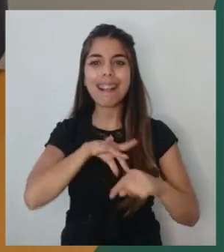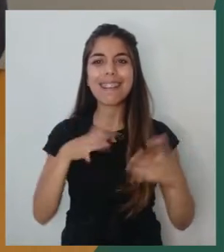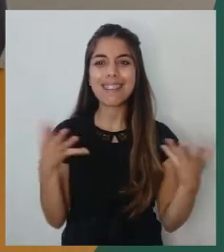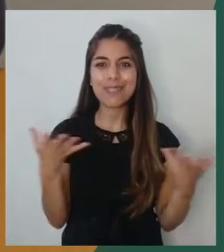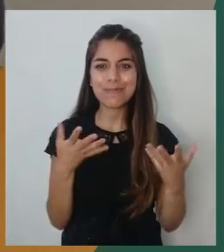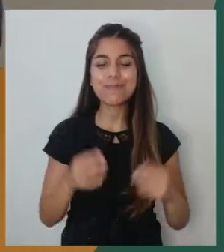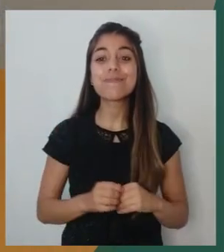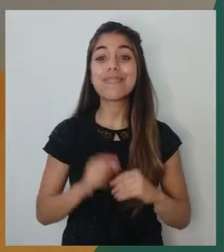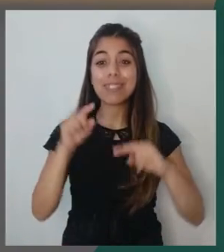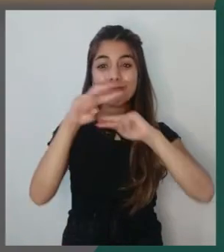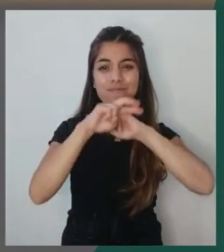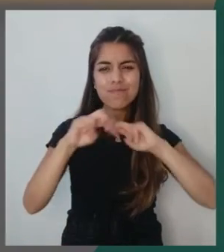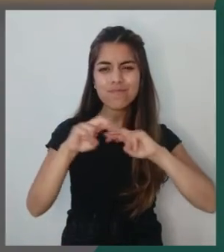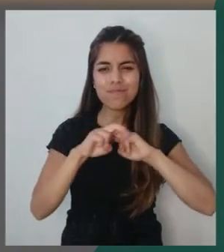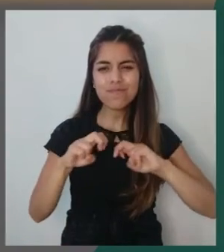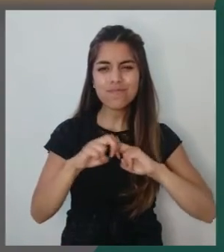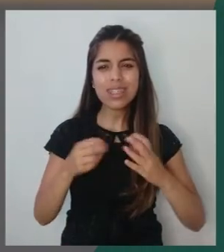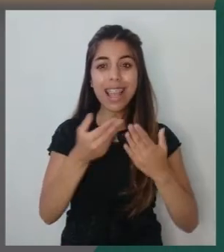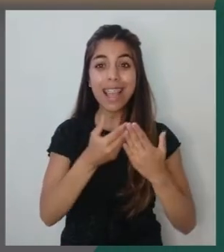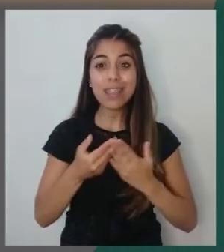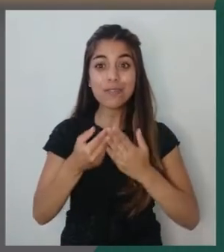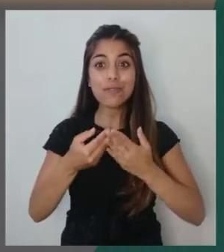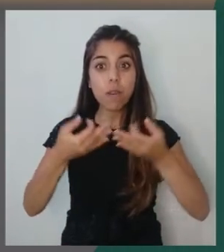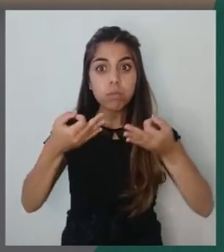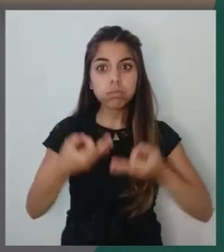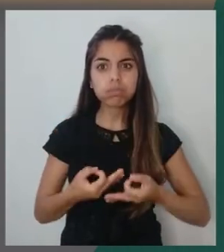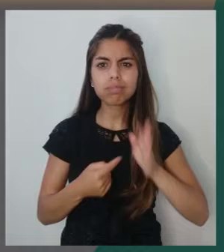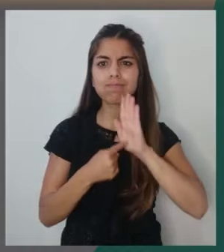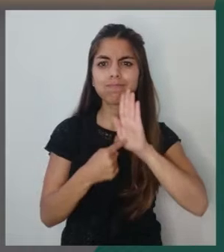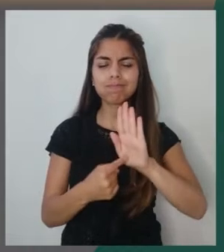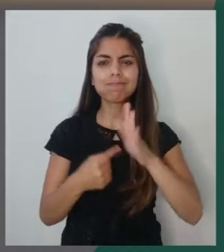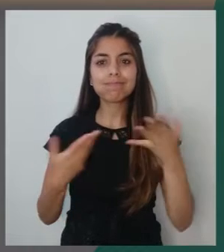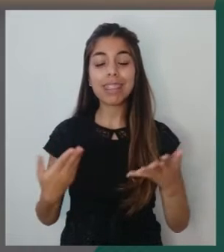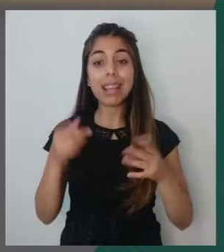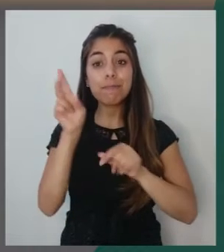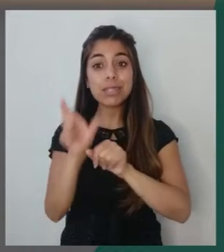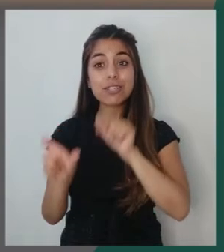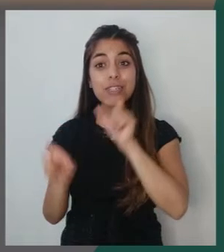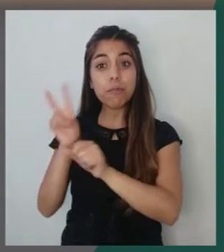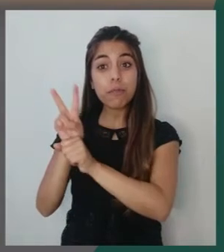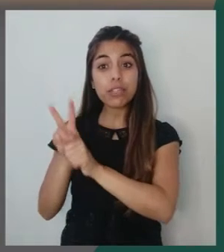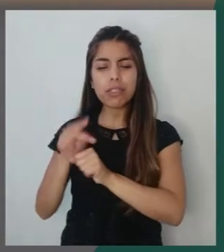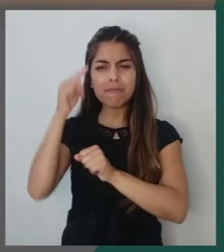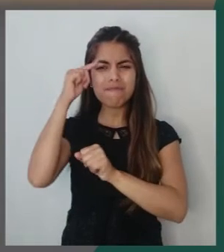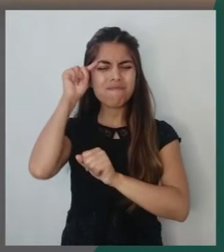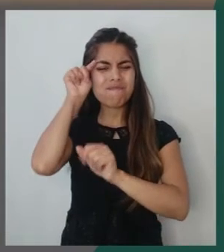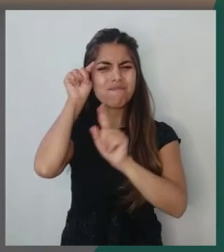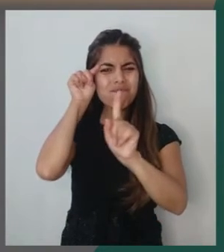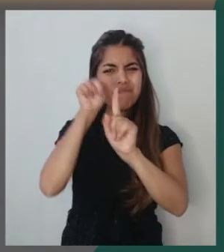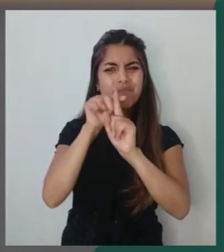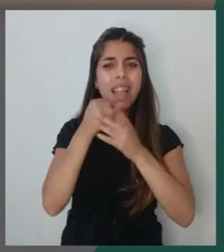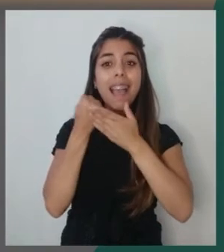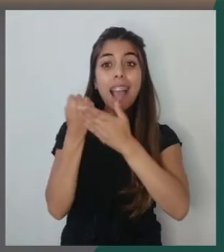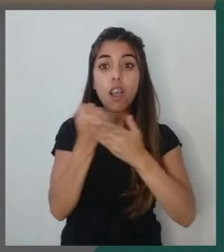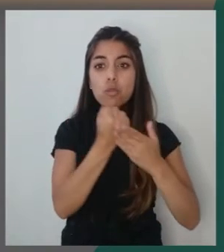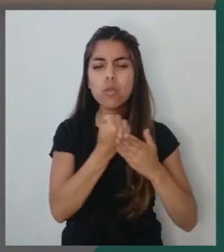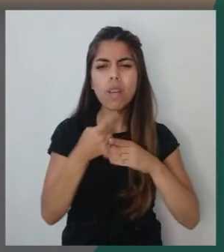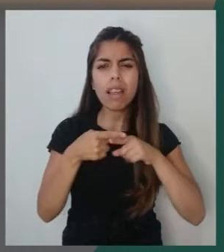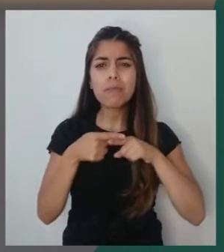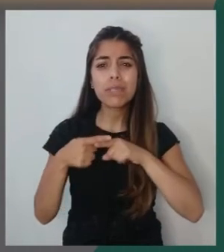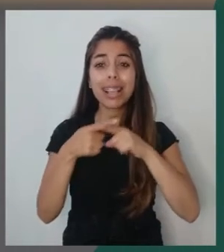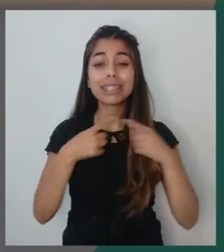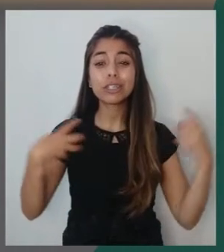dicen relación con que académicas y académicos lograron erradicar la perspectiva asistencialista que tenían respecto de la responsabilidad social